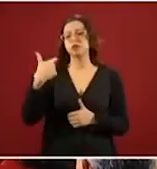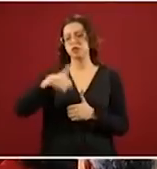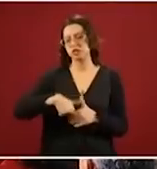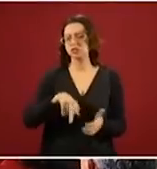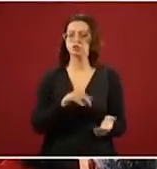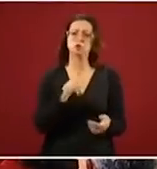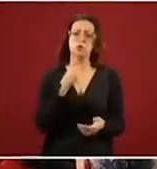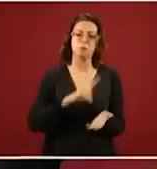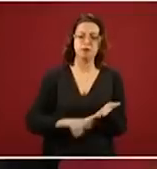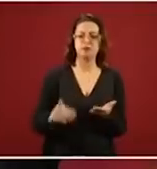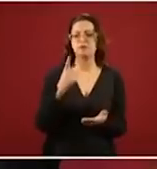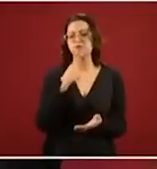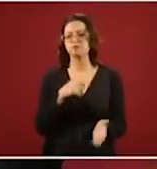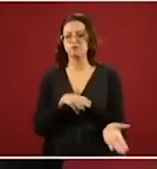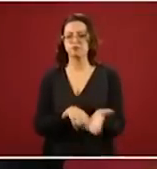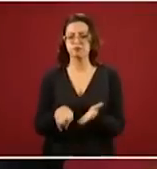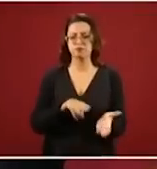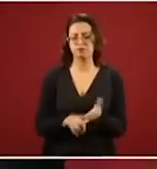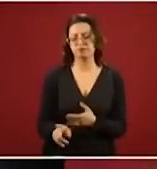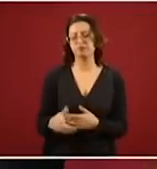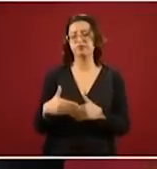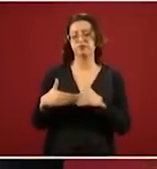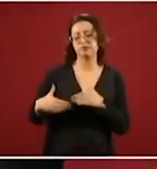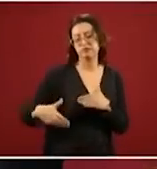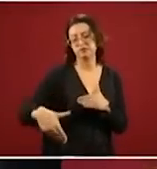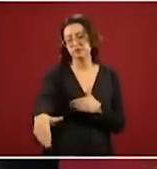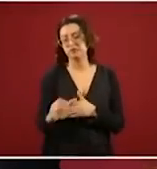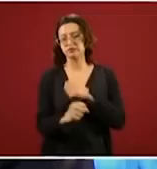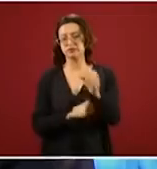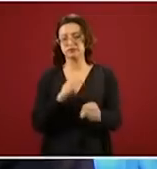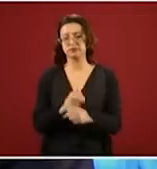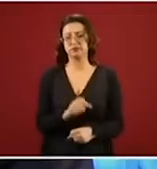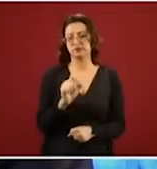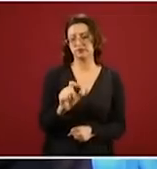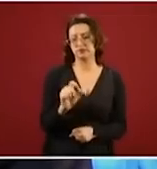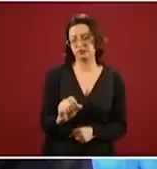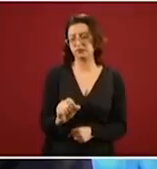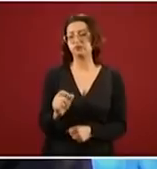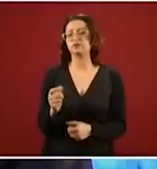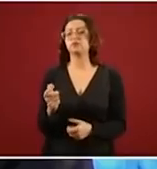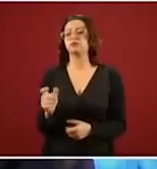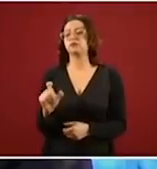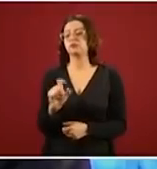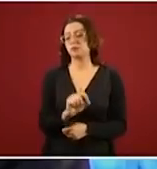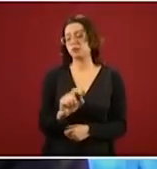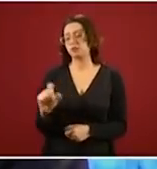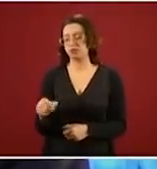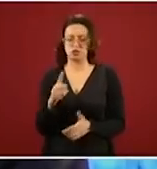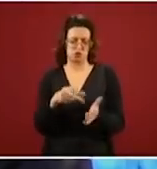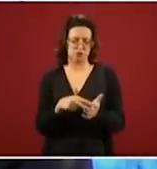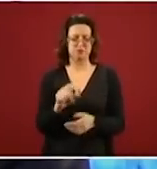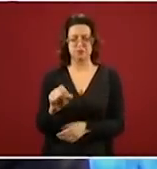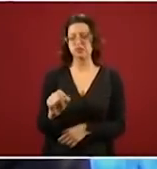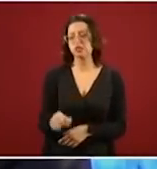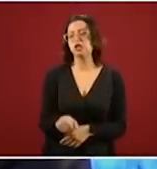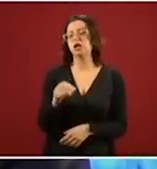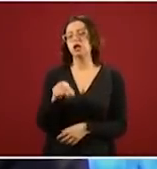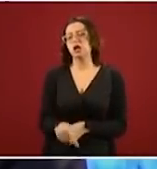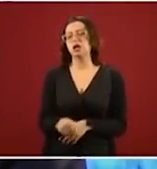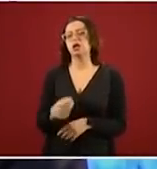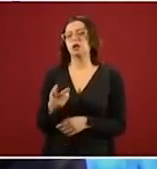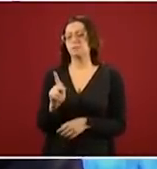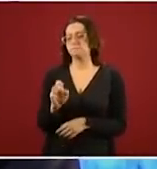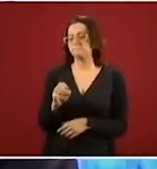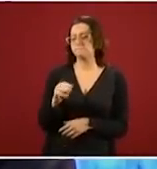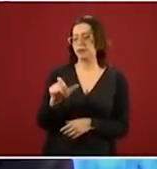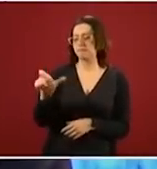de pemex proyectados para todo el 2020 son números que que cruzamos con con ellos